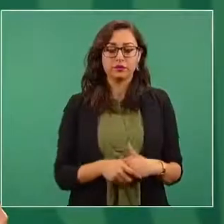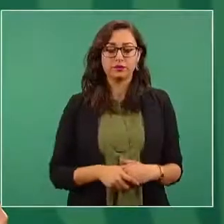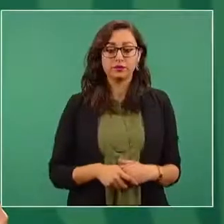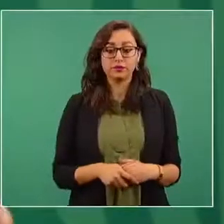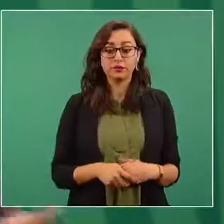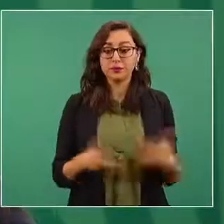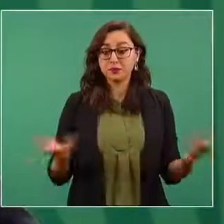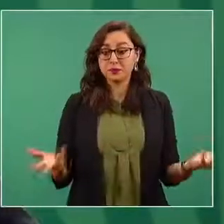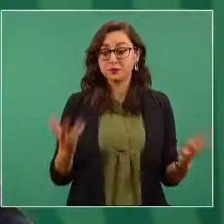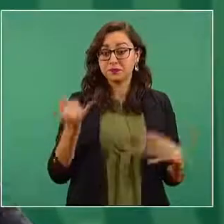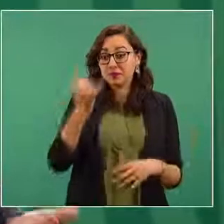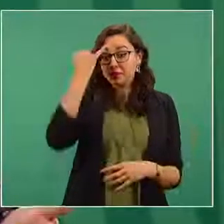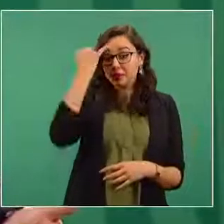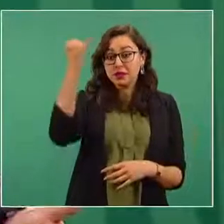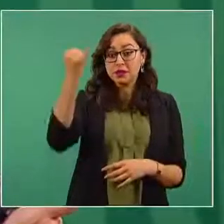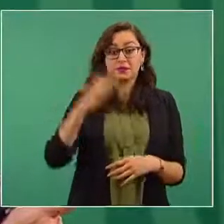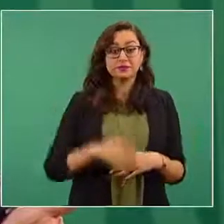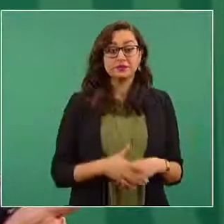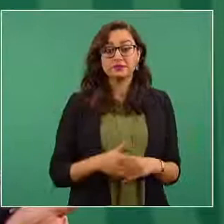pues